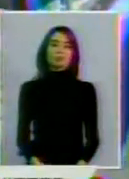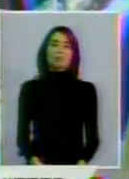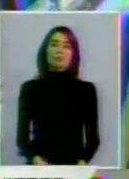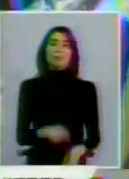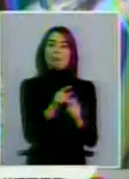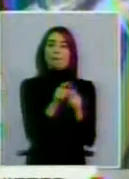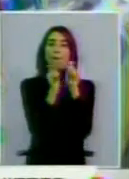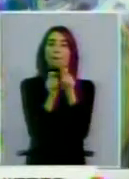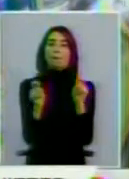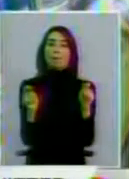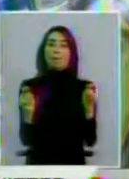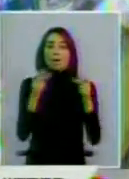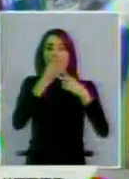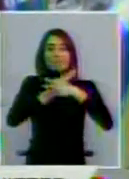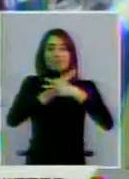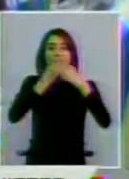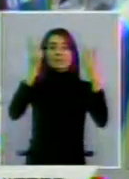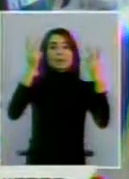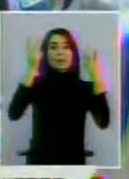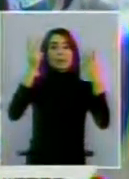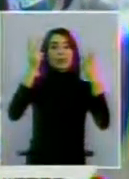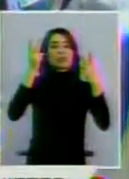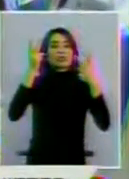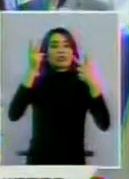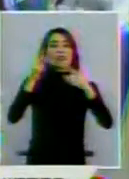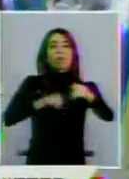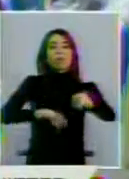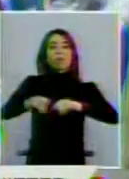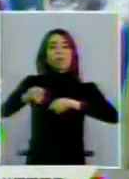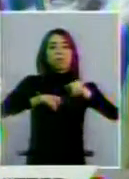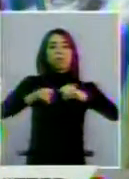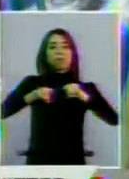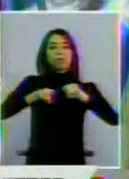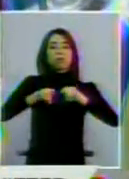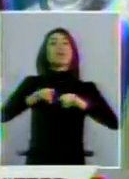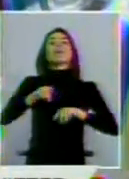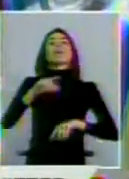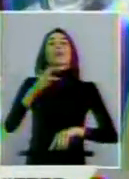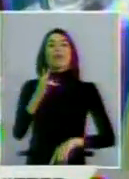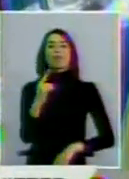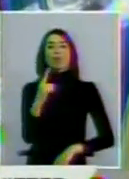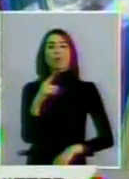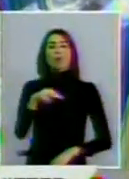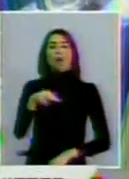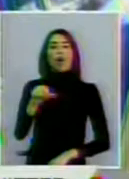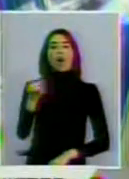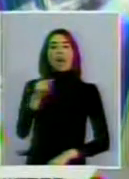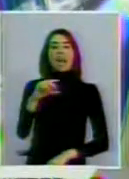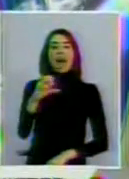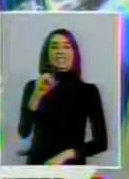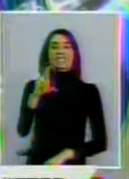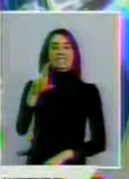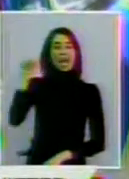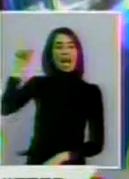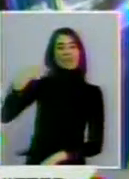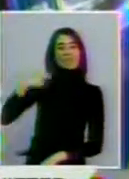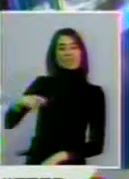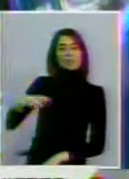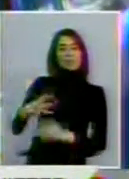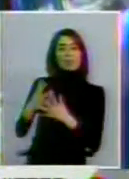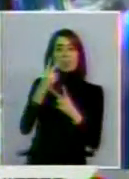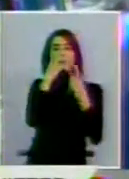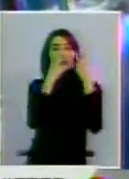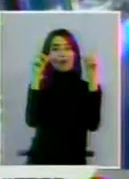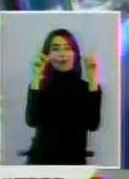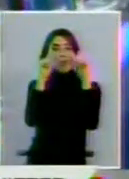Este comercial fue exhibido durante una carrera de la Fórmula NASCAR en Estados Unidos, un evento de gran sintonía